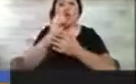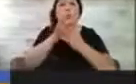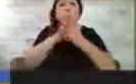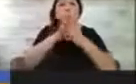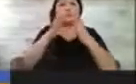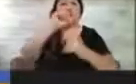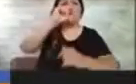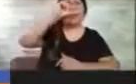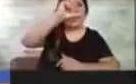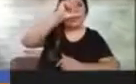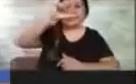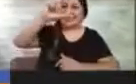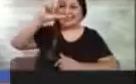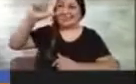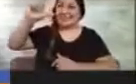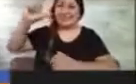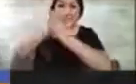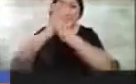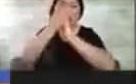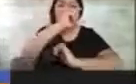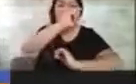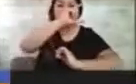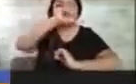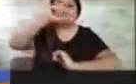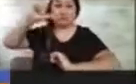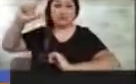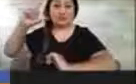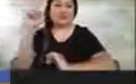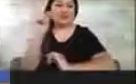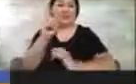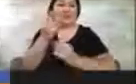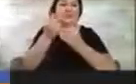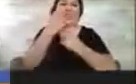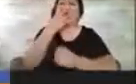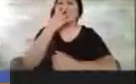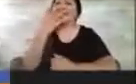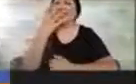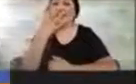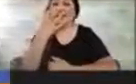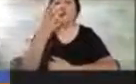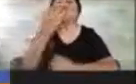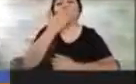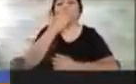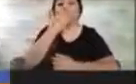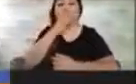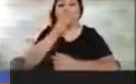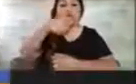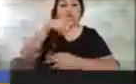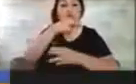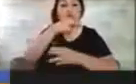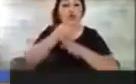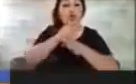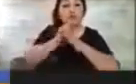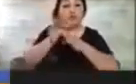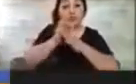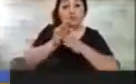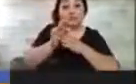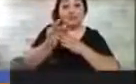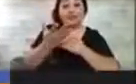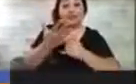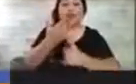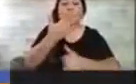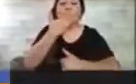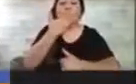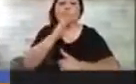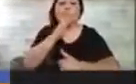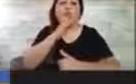más complejo de leer, entonces recomendamos que se utilicen las mayúsculas, como dicen las normas del castellano, que es cuando es necesario utilizar las